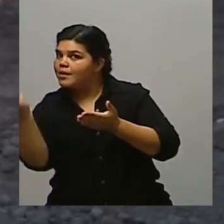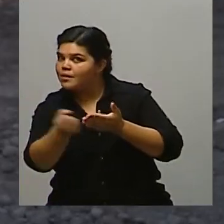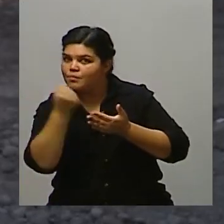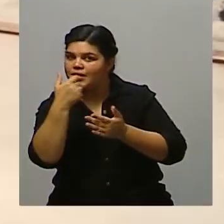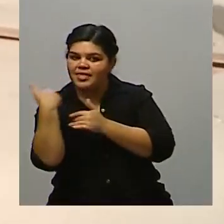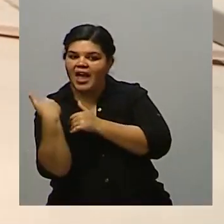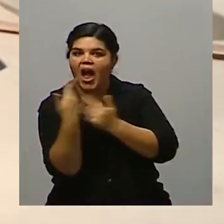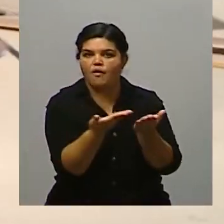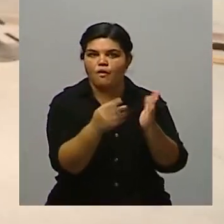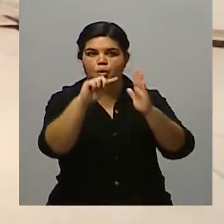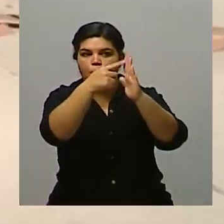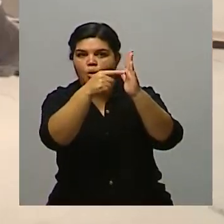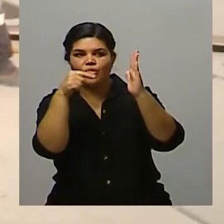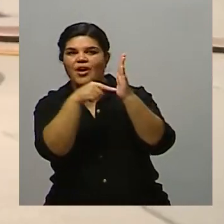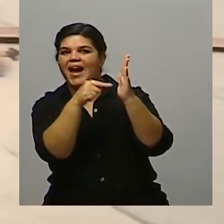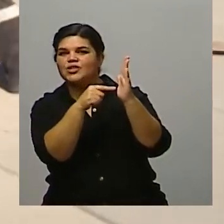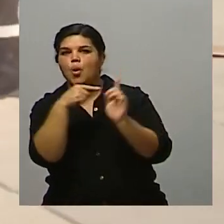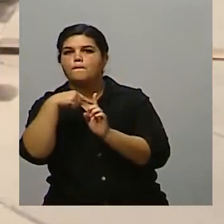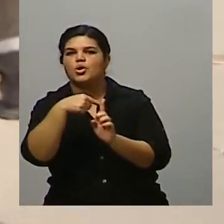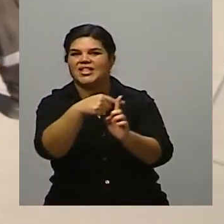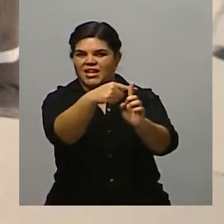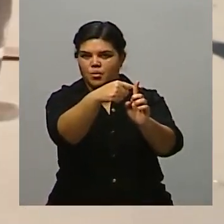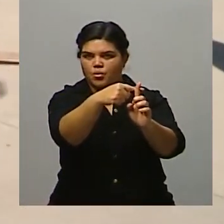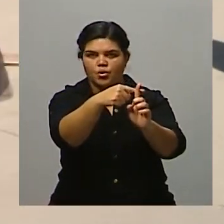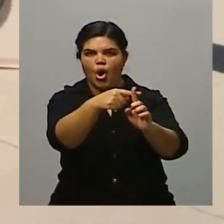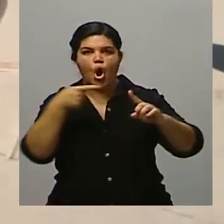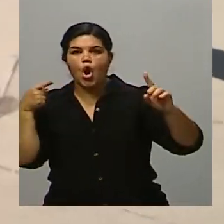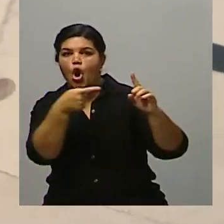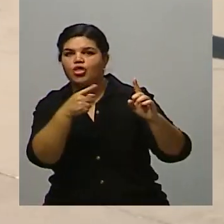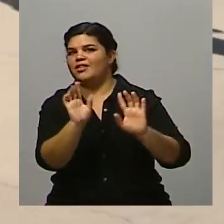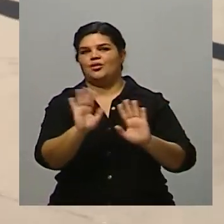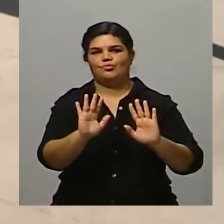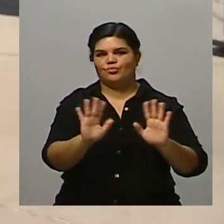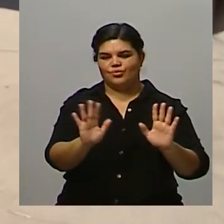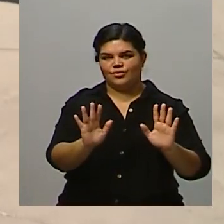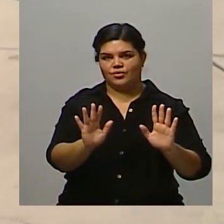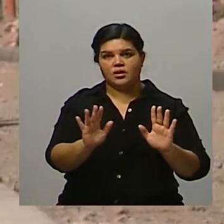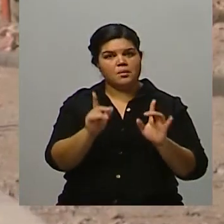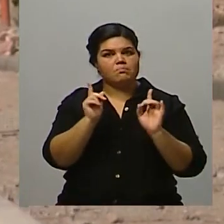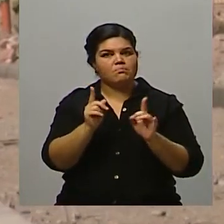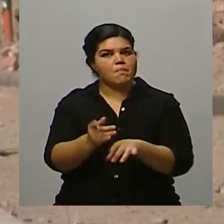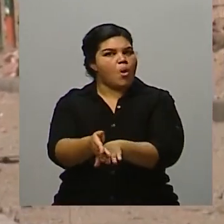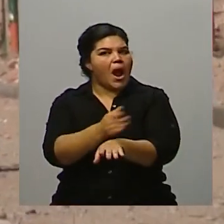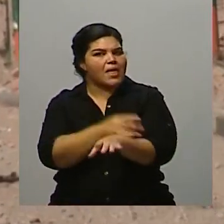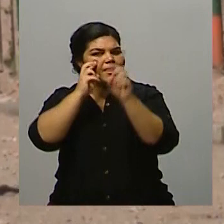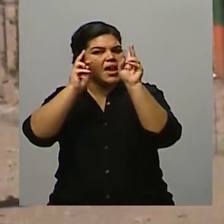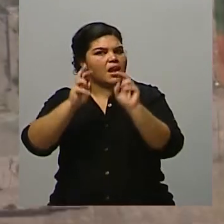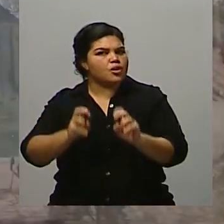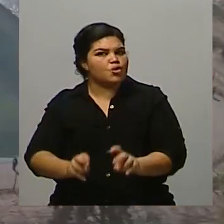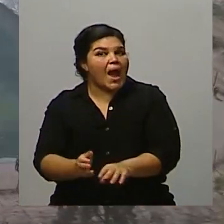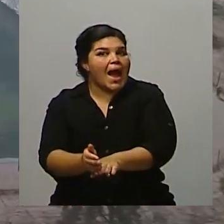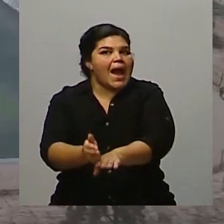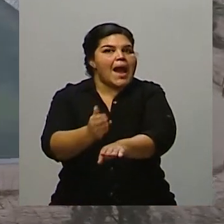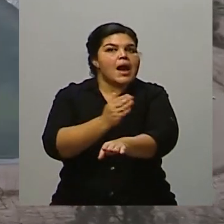al objetivo que estoy buscando. Claro. Y eso ocurre en una evaluación ex ante de cualquier proyecto. Cualquier proyecto comienza con una evaluación ex ante, ¿no? Antes